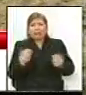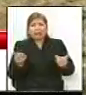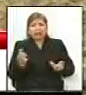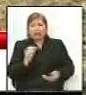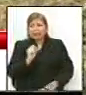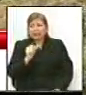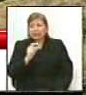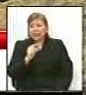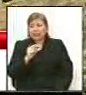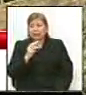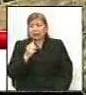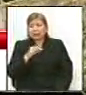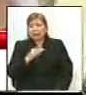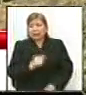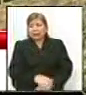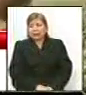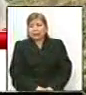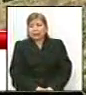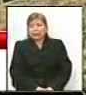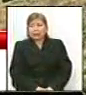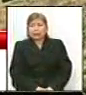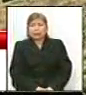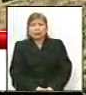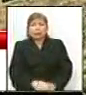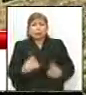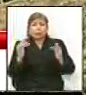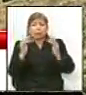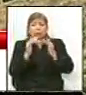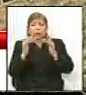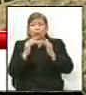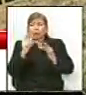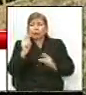Asuanguaglao, Chimpalao con Apas, cae conexión, cae